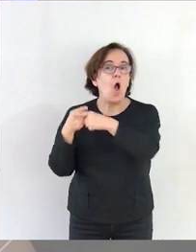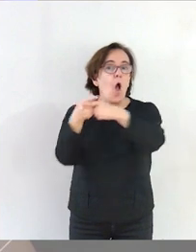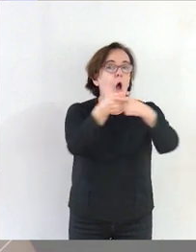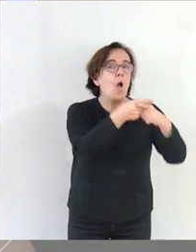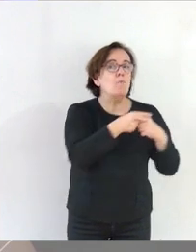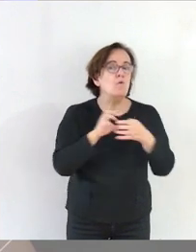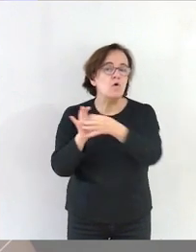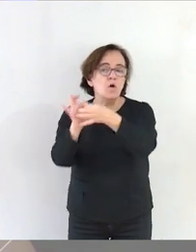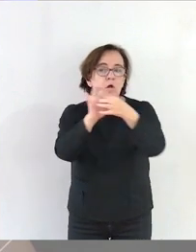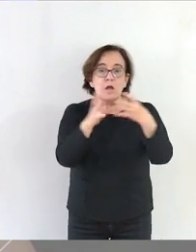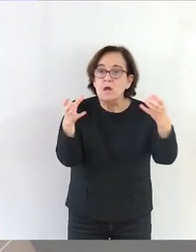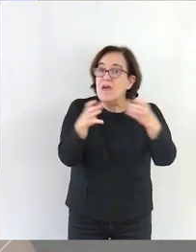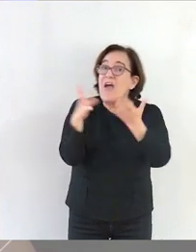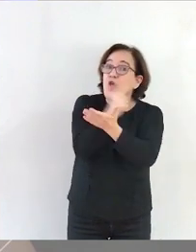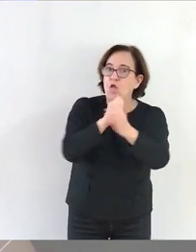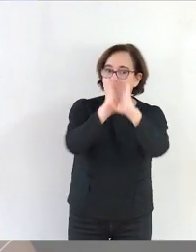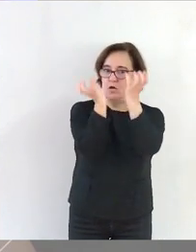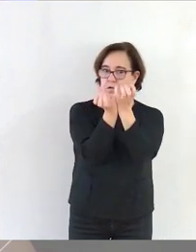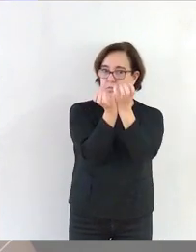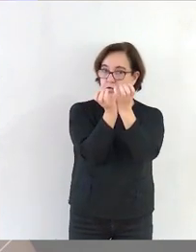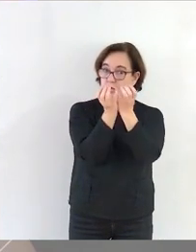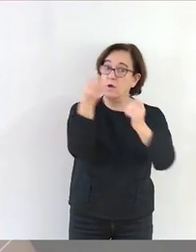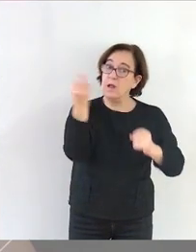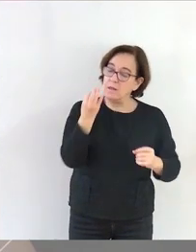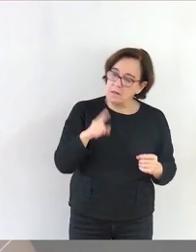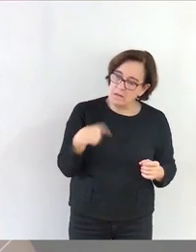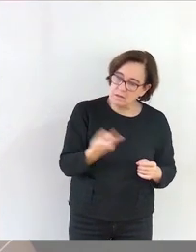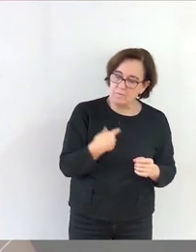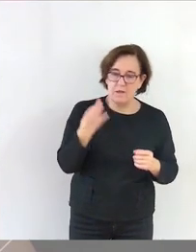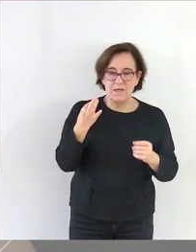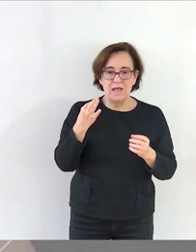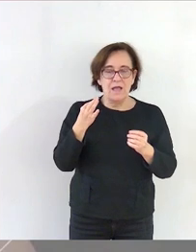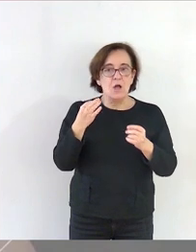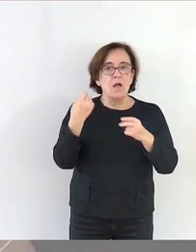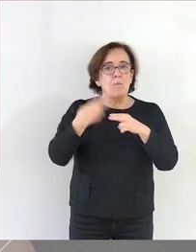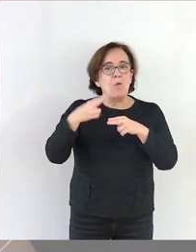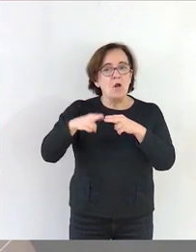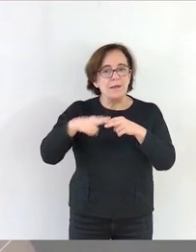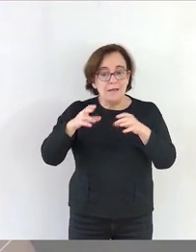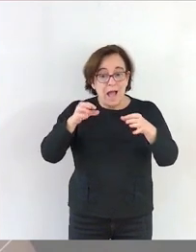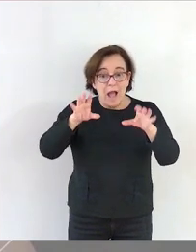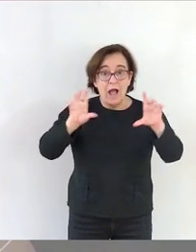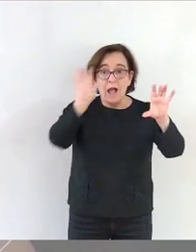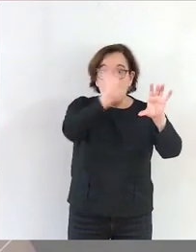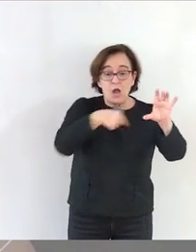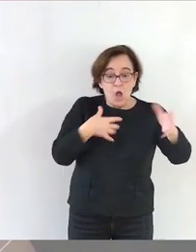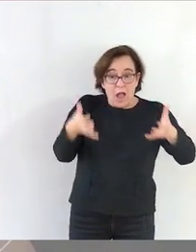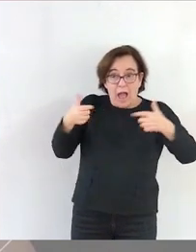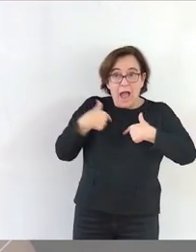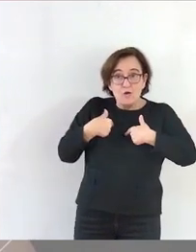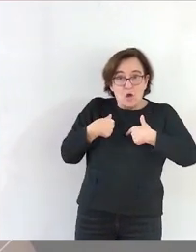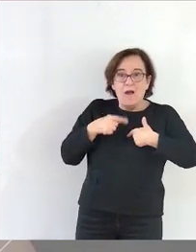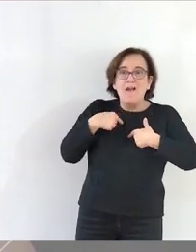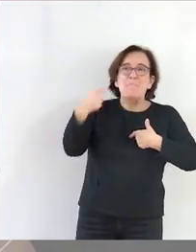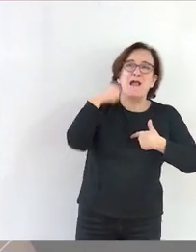es decir del conjunto del planeta por lo tanto tenemos que ir a una geopolítica en la que lo que yo gano no es porque tú lo